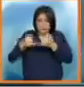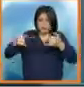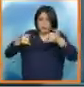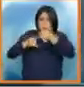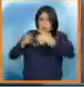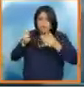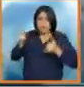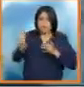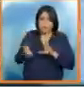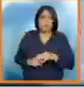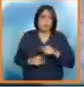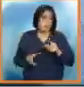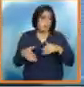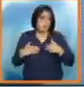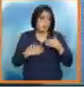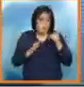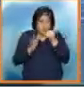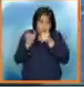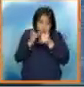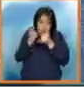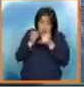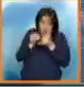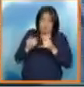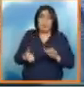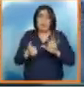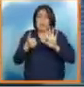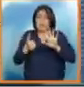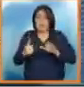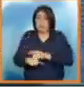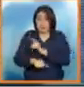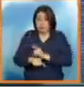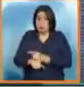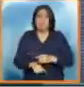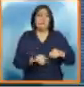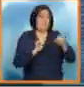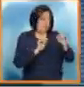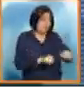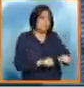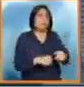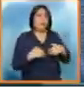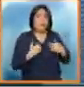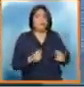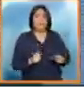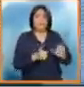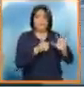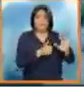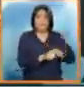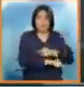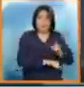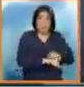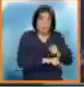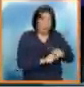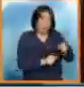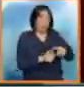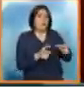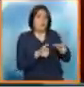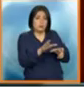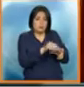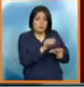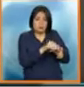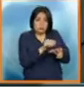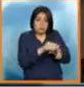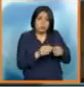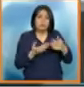acá atrás, pueden grabar ustedes hasta 6 horas, ¿verdad? Exacto, podemos hacer 6 horas de grabación continua, más que todo en